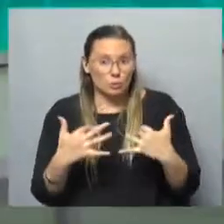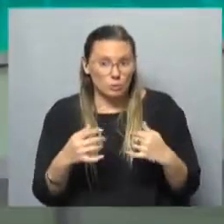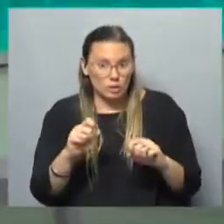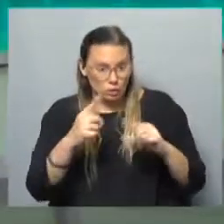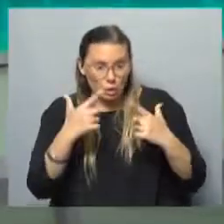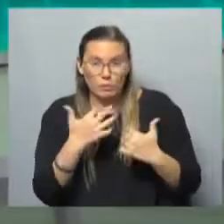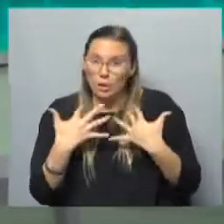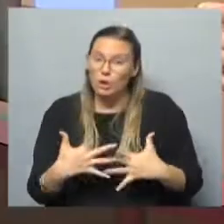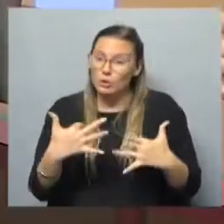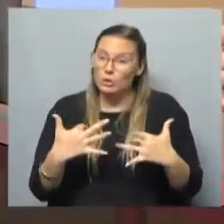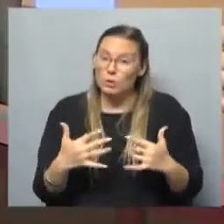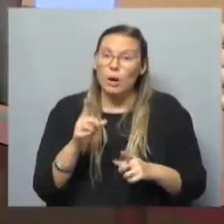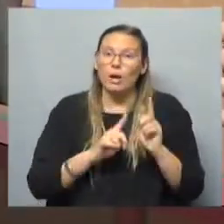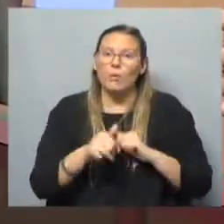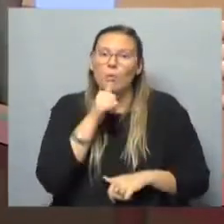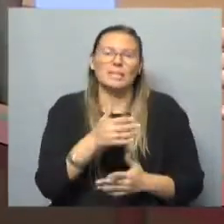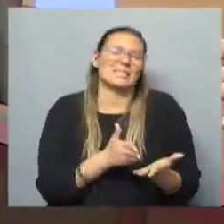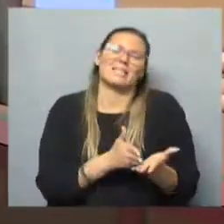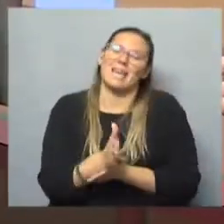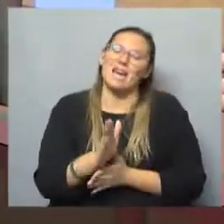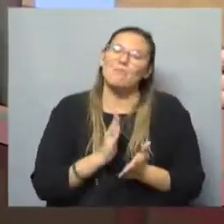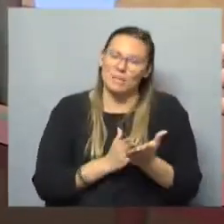has sorprendido en los shows siempre con alguna anécdota?